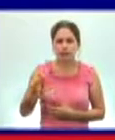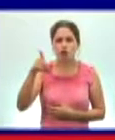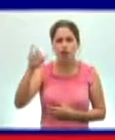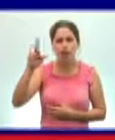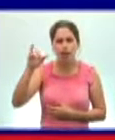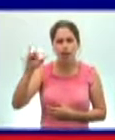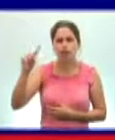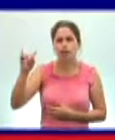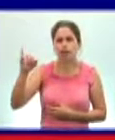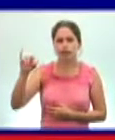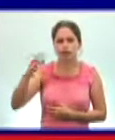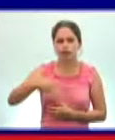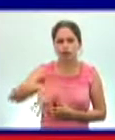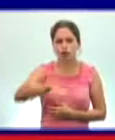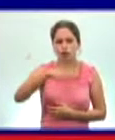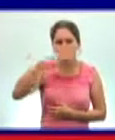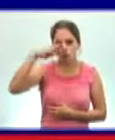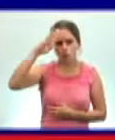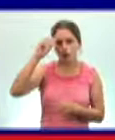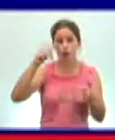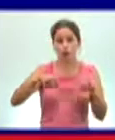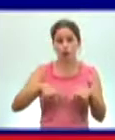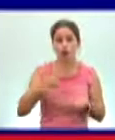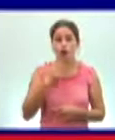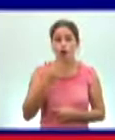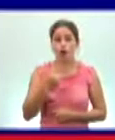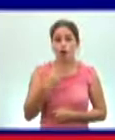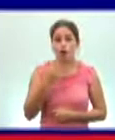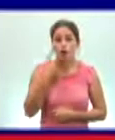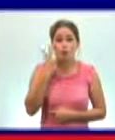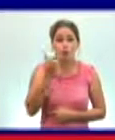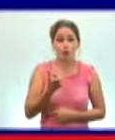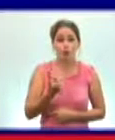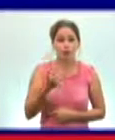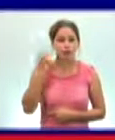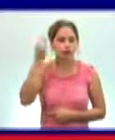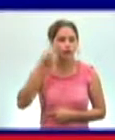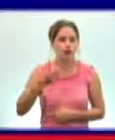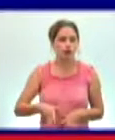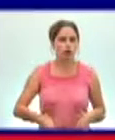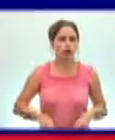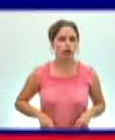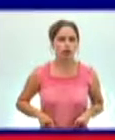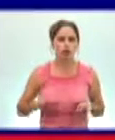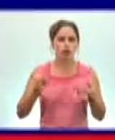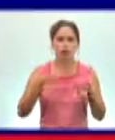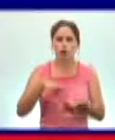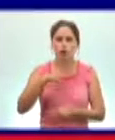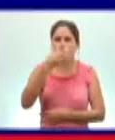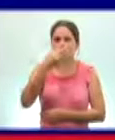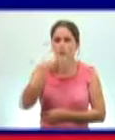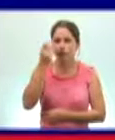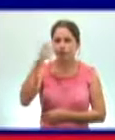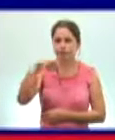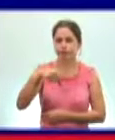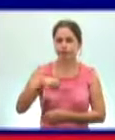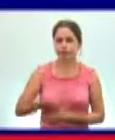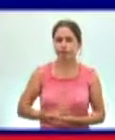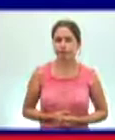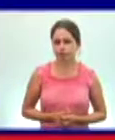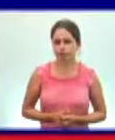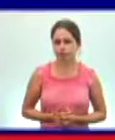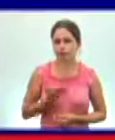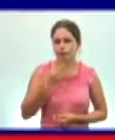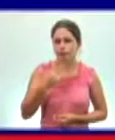actual? ¿Cómo ves el sentido de la aceptación de lo que se te critica y de lo que tú criticas?